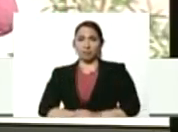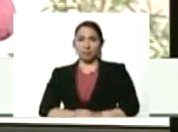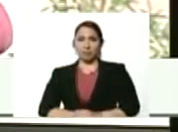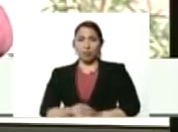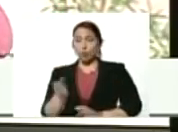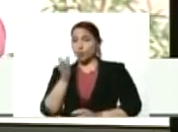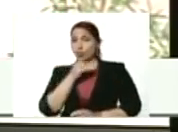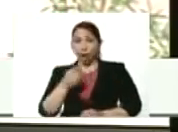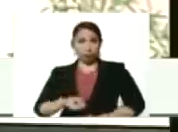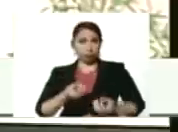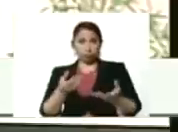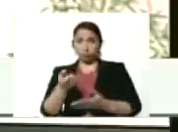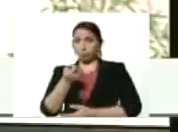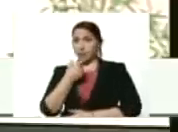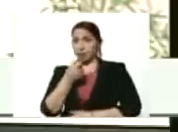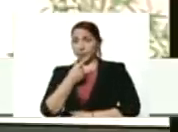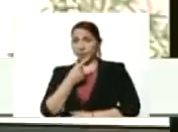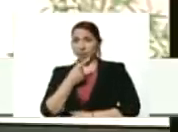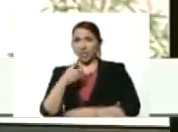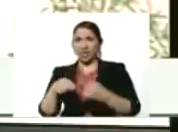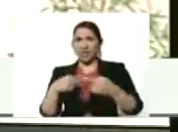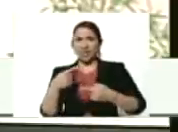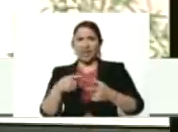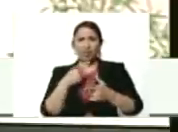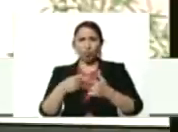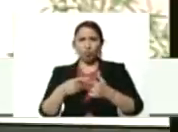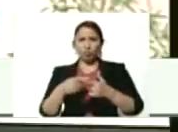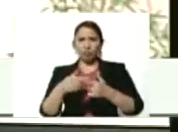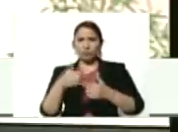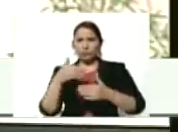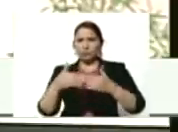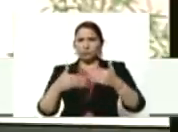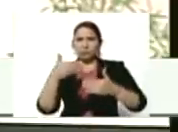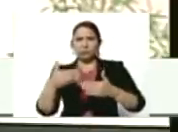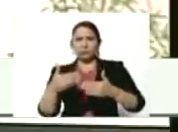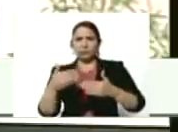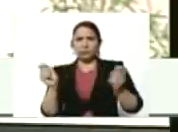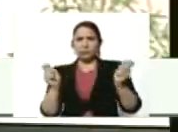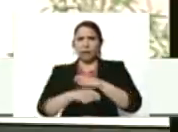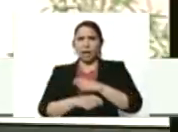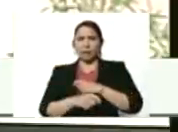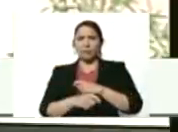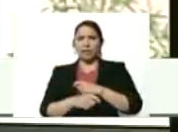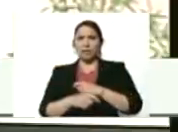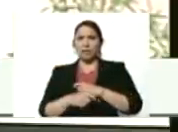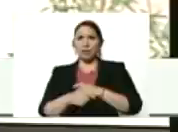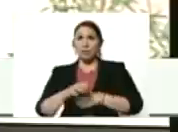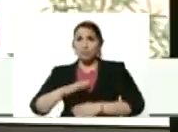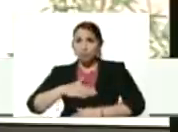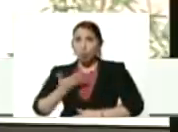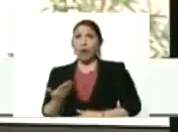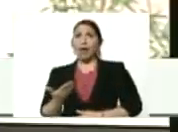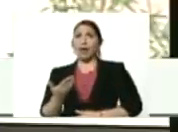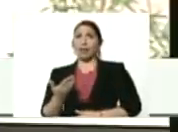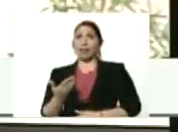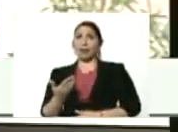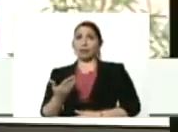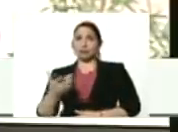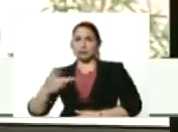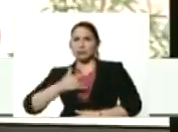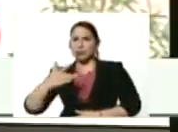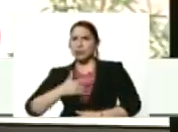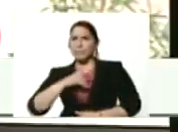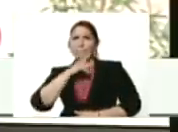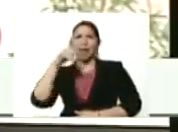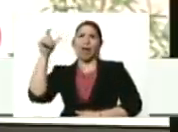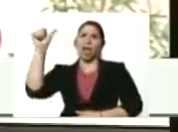se les da tratamiento, evolucionan hacia asintomáticos y pueden evolucionar de